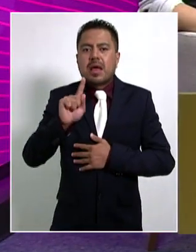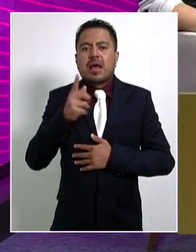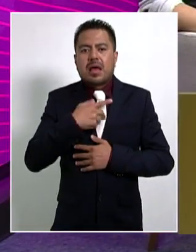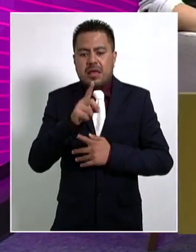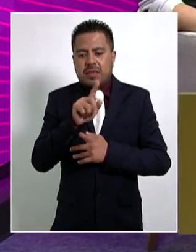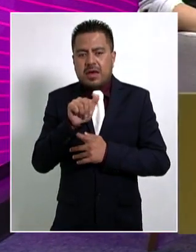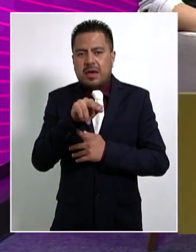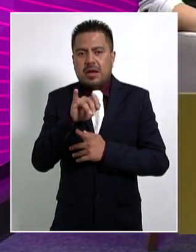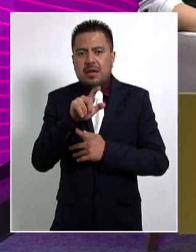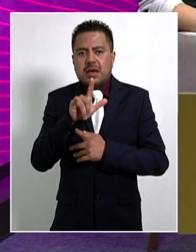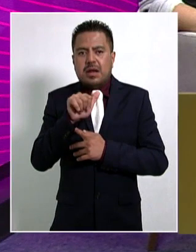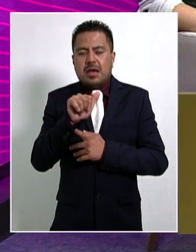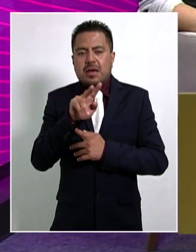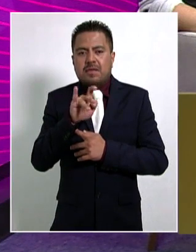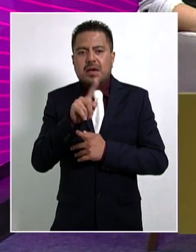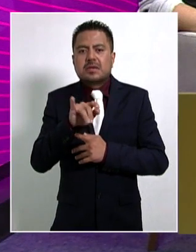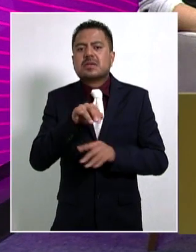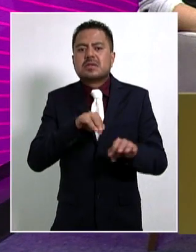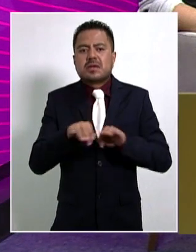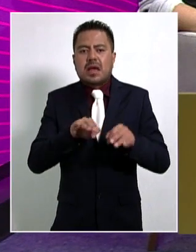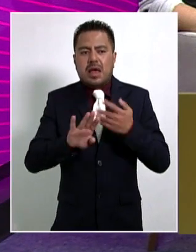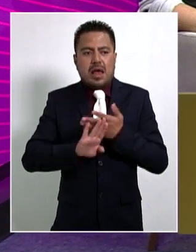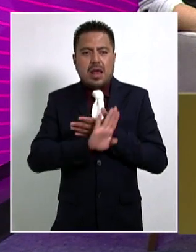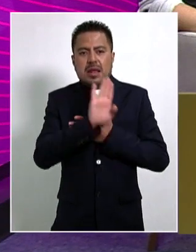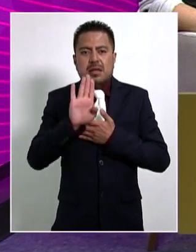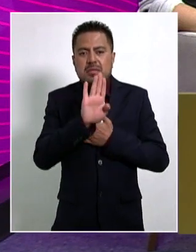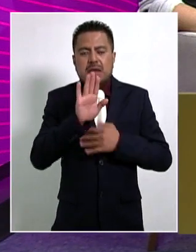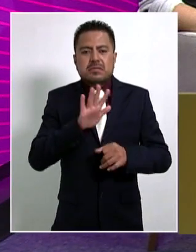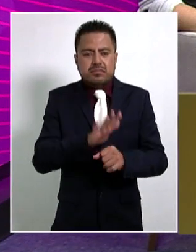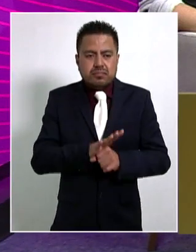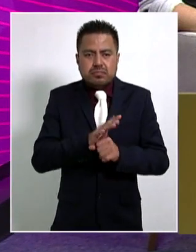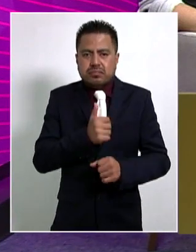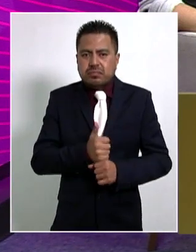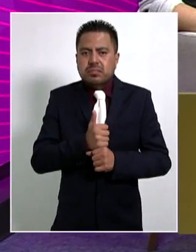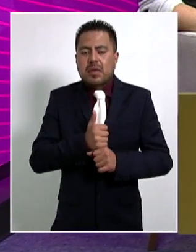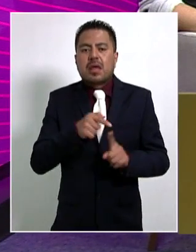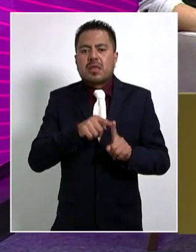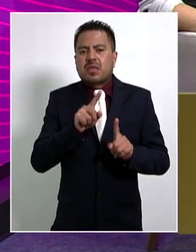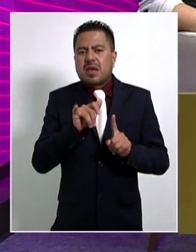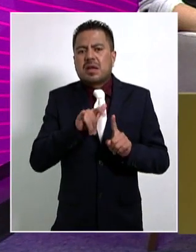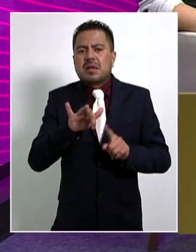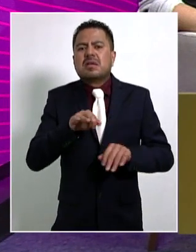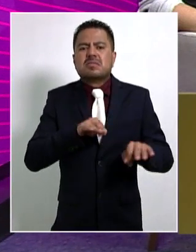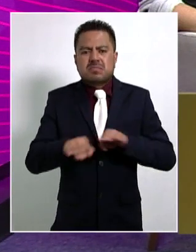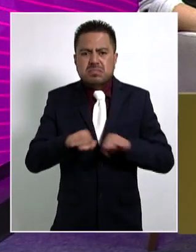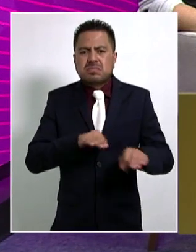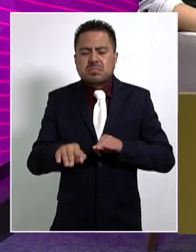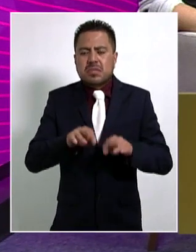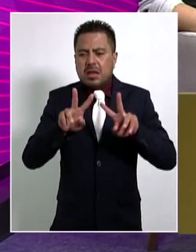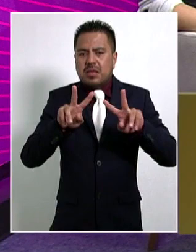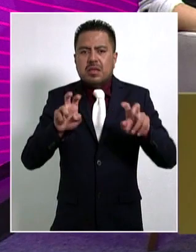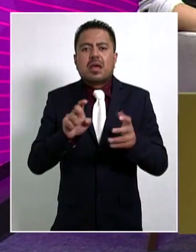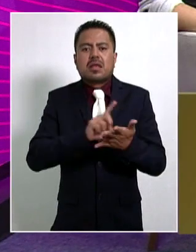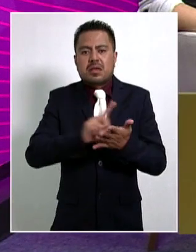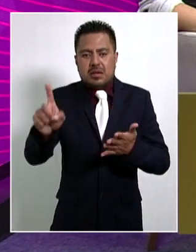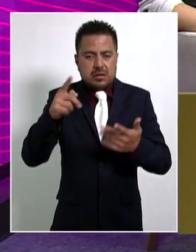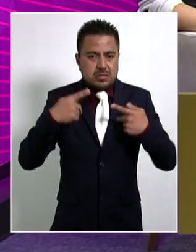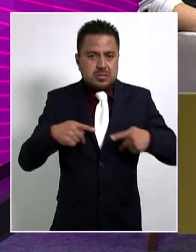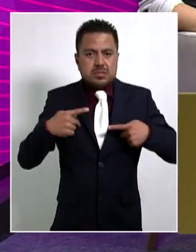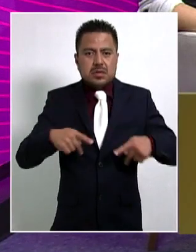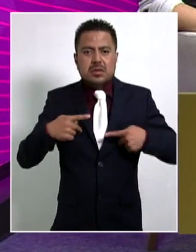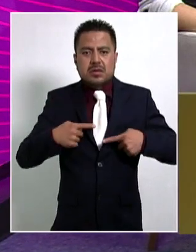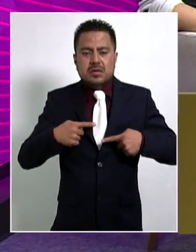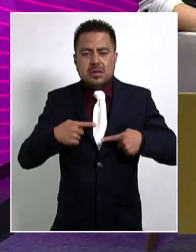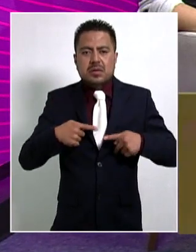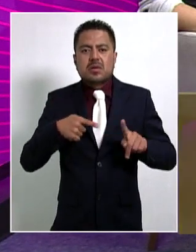Daniela Vázquez, que trabaja en Almas Cautivas. Daniela se dedica a trabajar en el tema de derechos de las